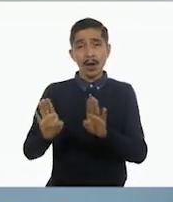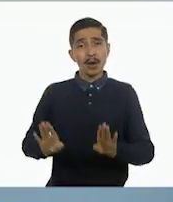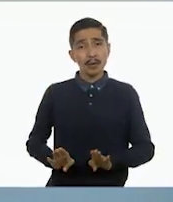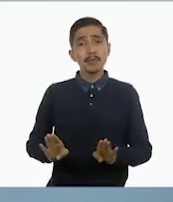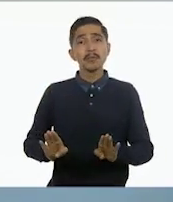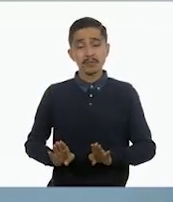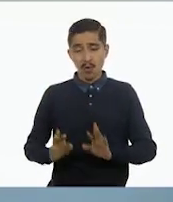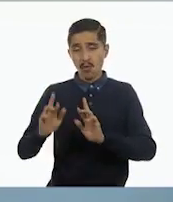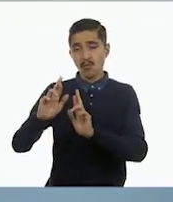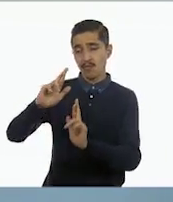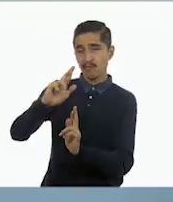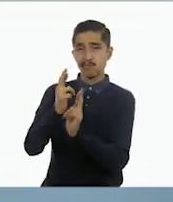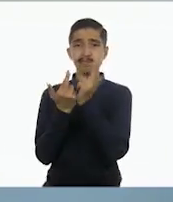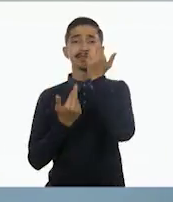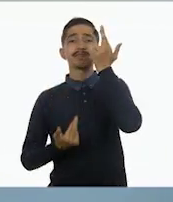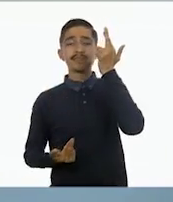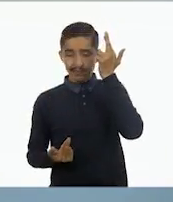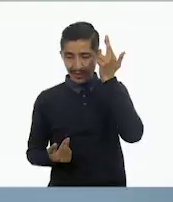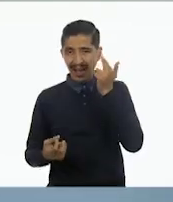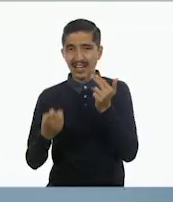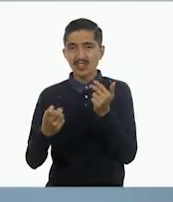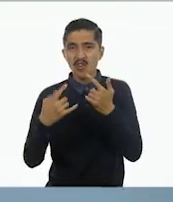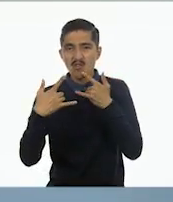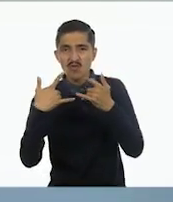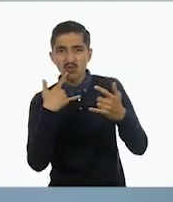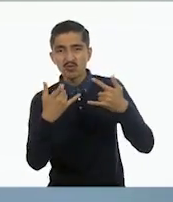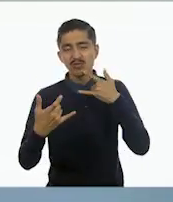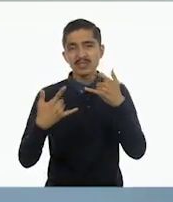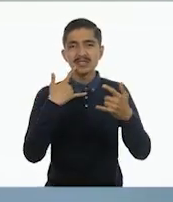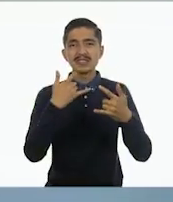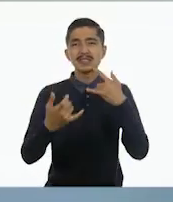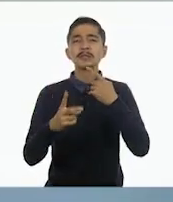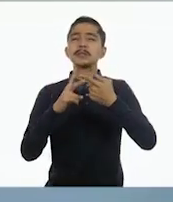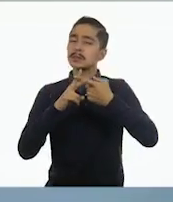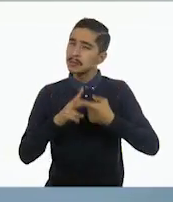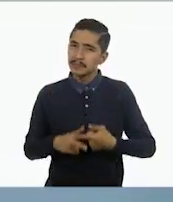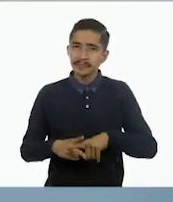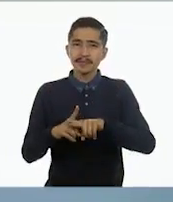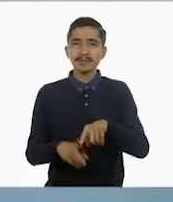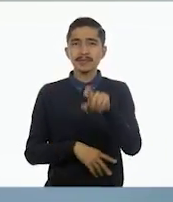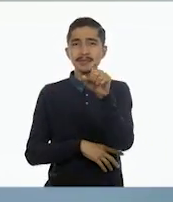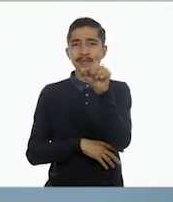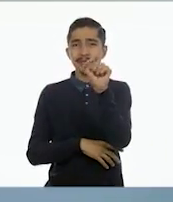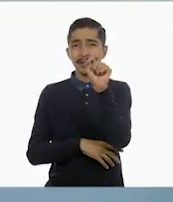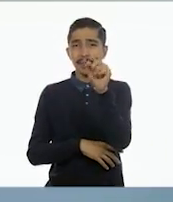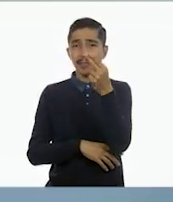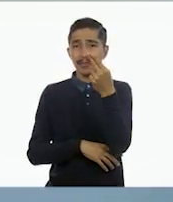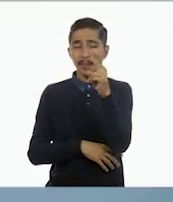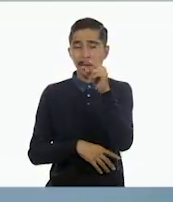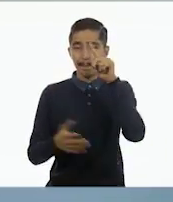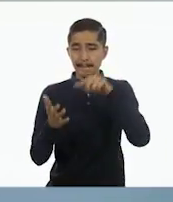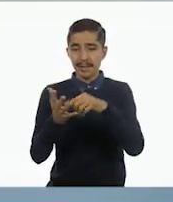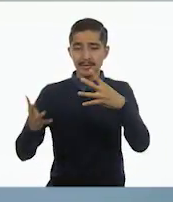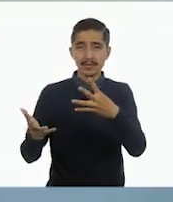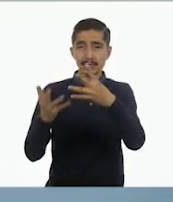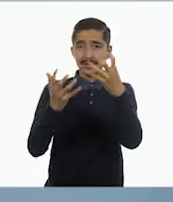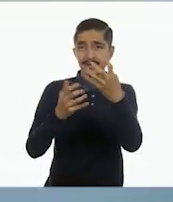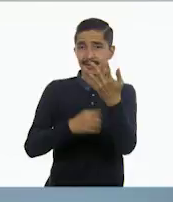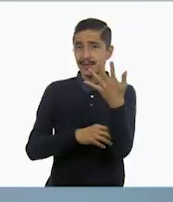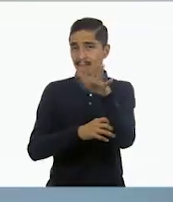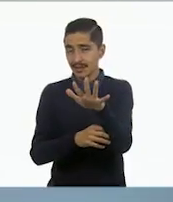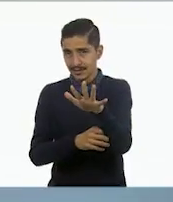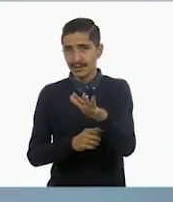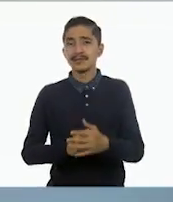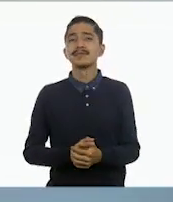carácter revolucionario a esta lucha, iniciada el 20 de noviembre de